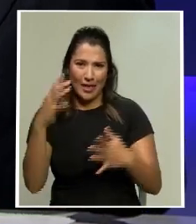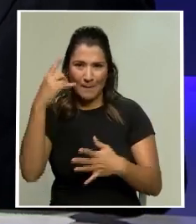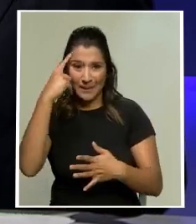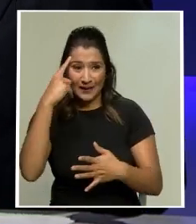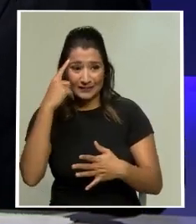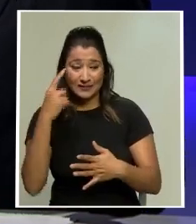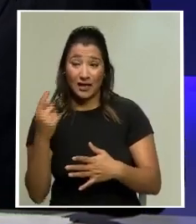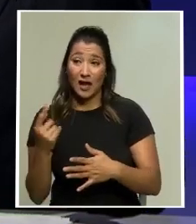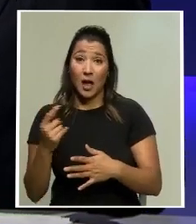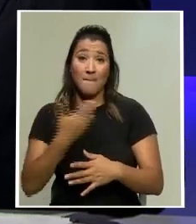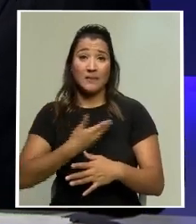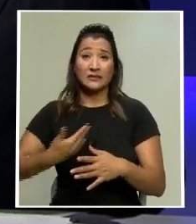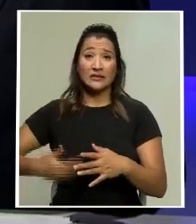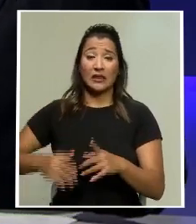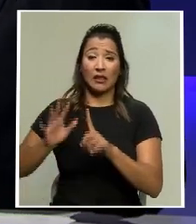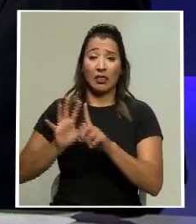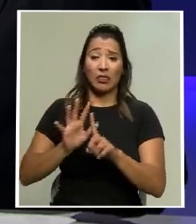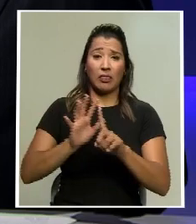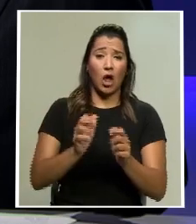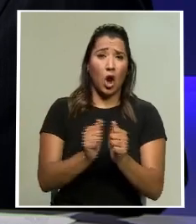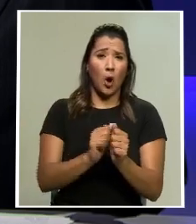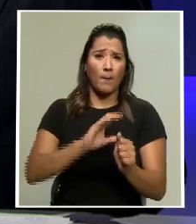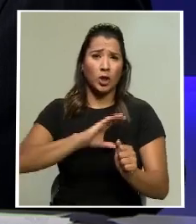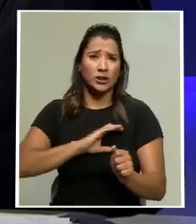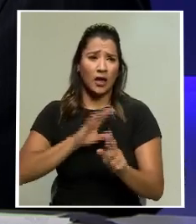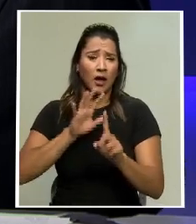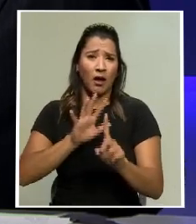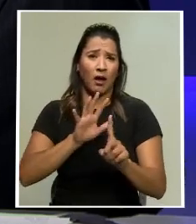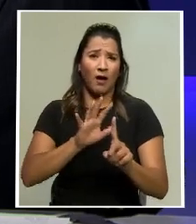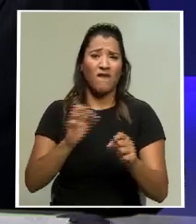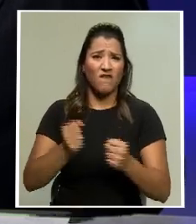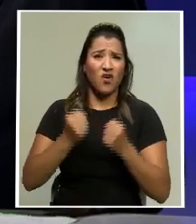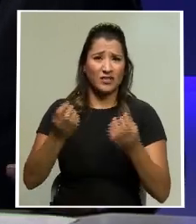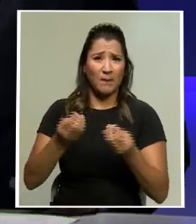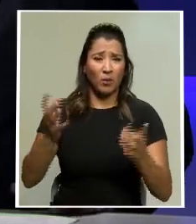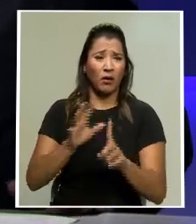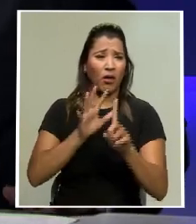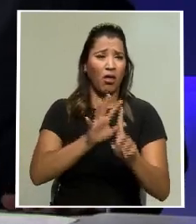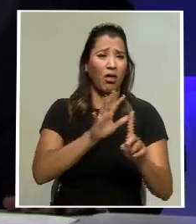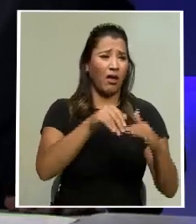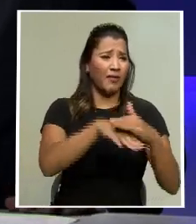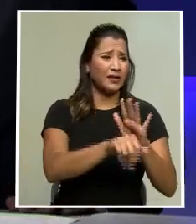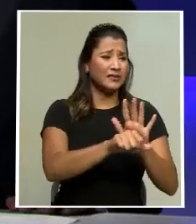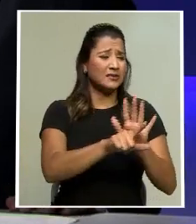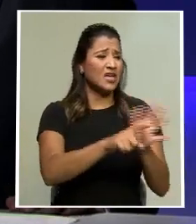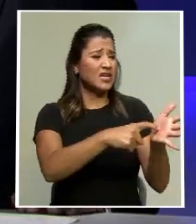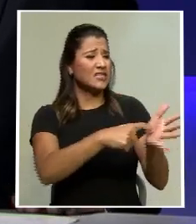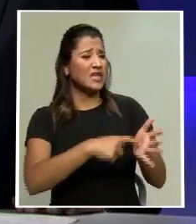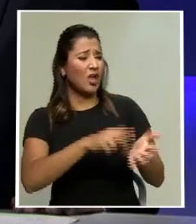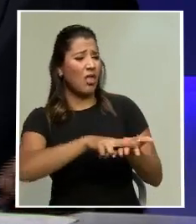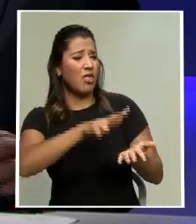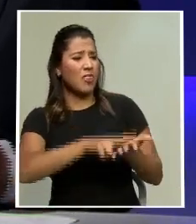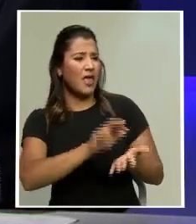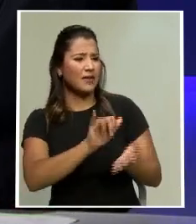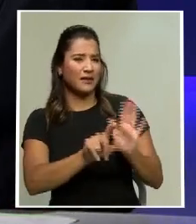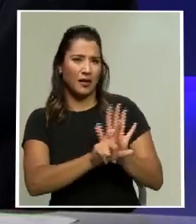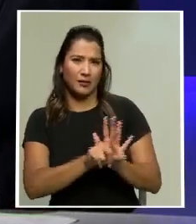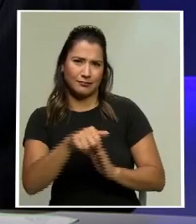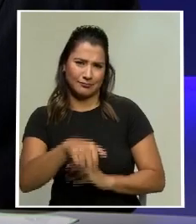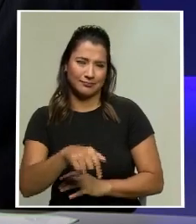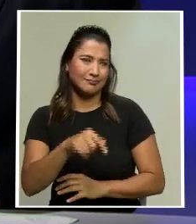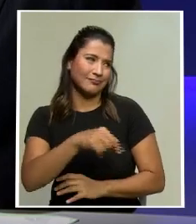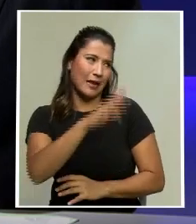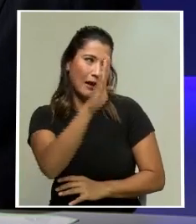préstamo. Sería completamente inadmisible. Inadmisible. Incluso inadmisible el hecho, en términos de política